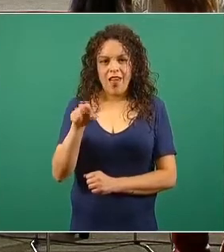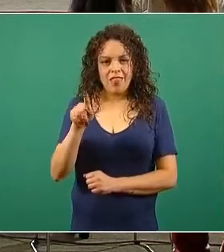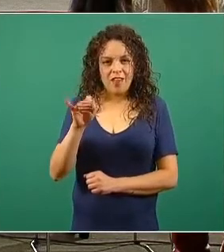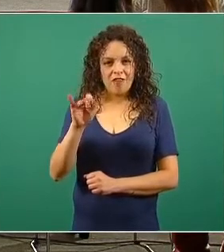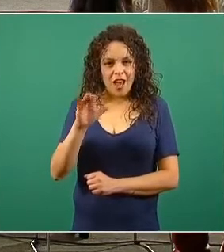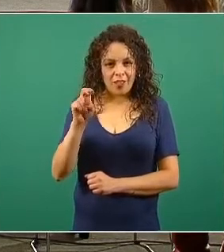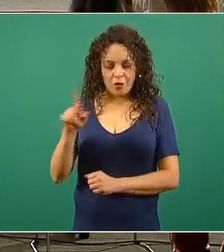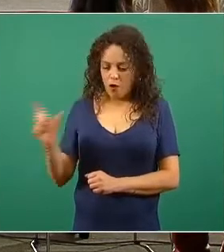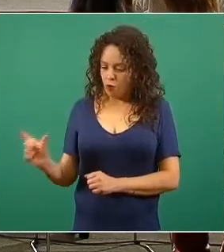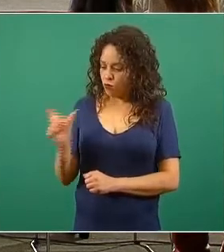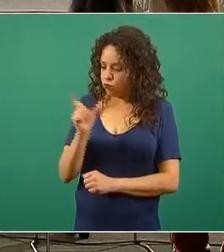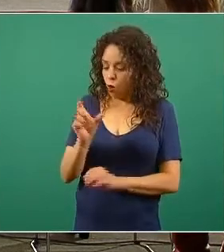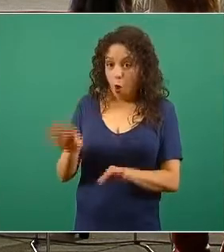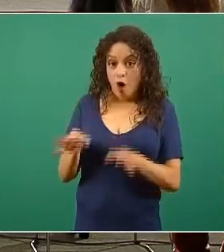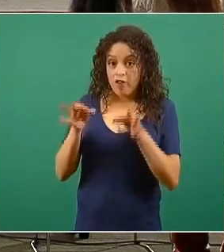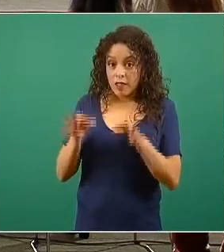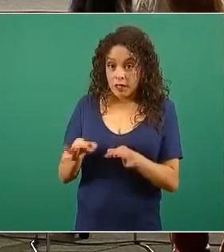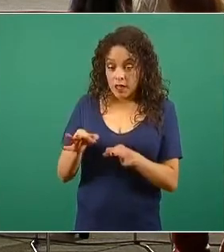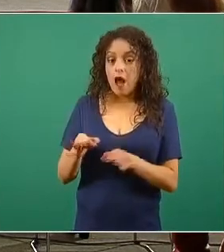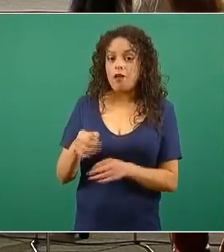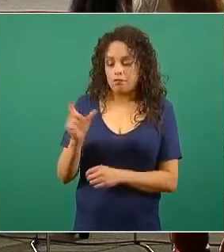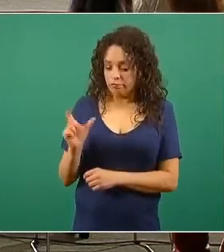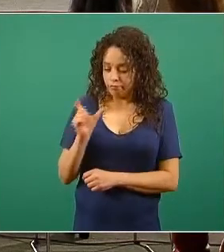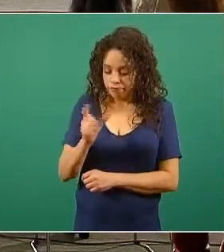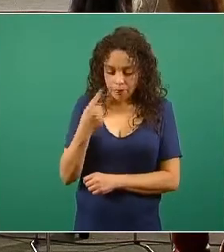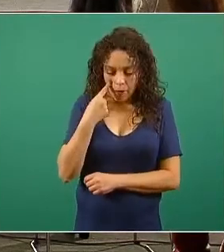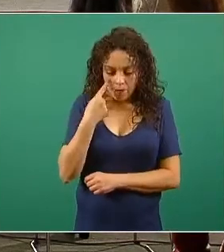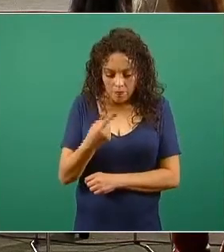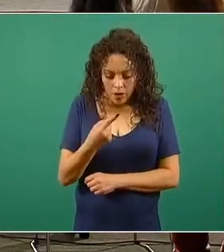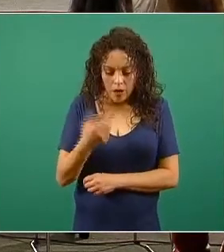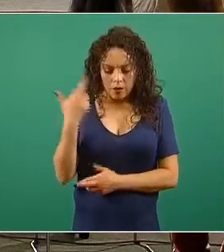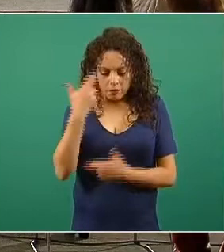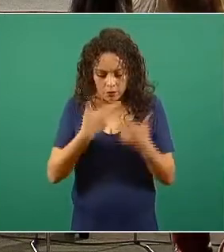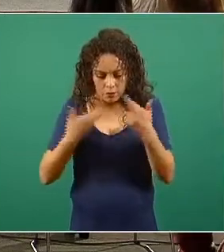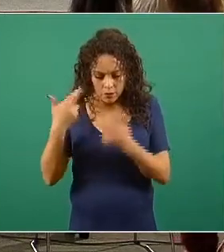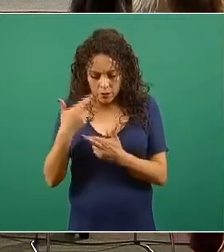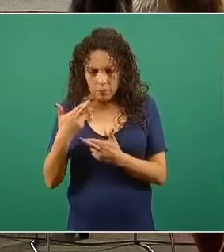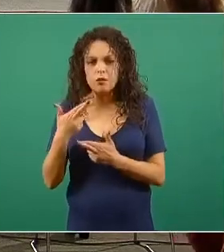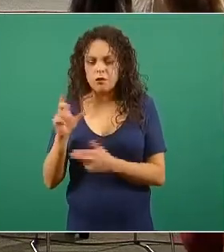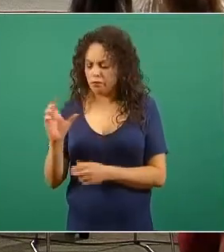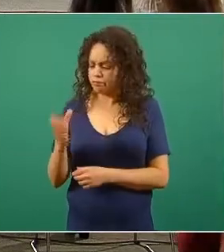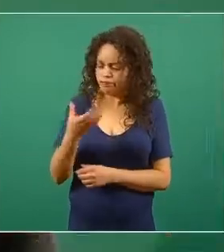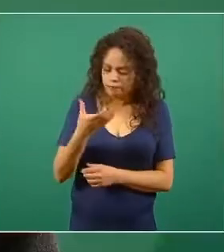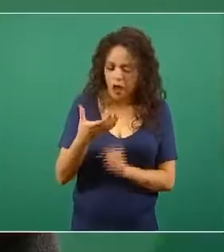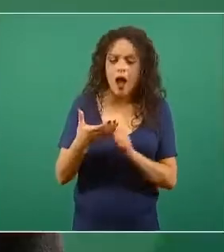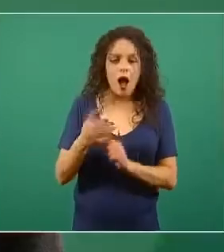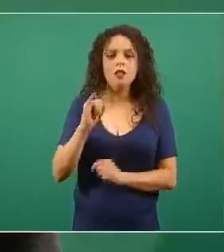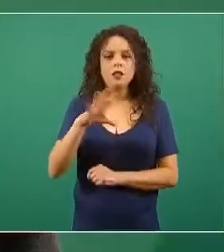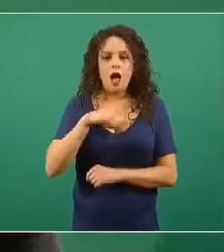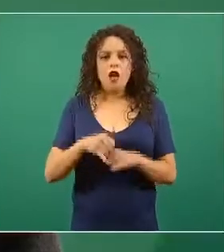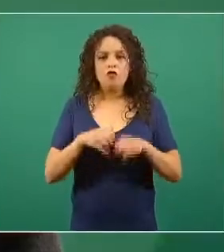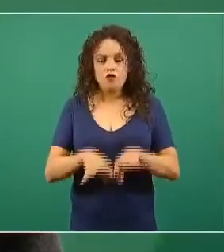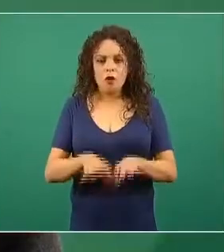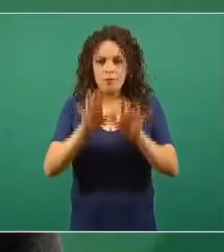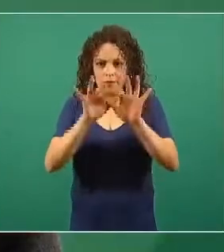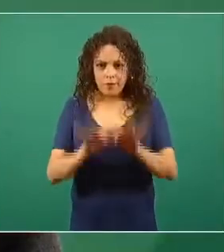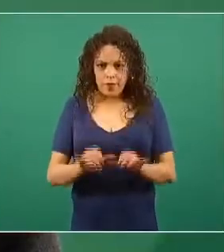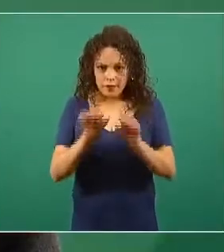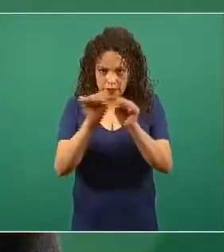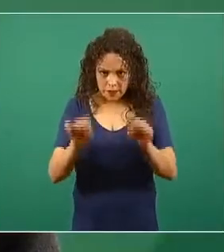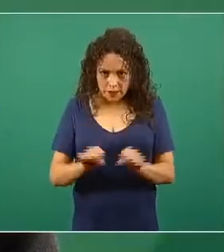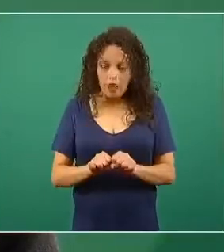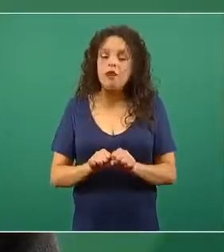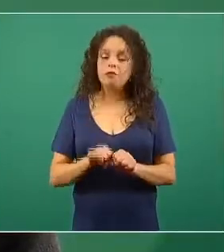es sobre todo para corroborar que la información que ya está en el sistema corresponda a la persona que